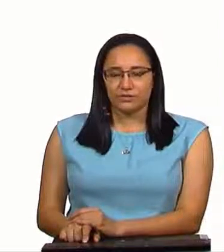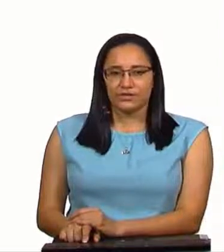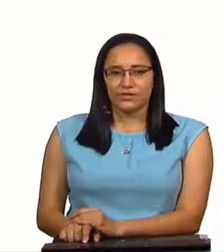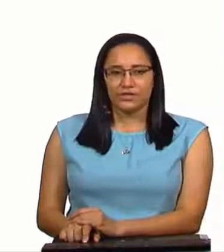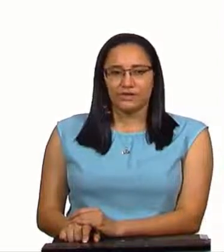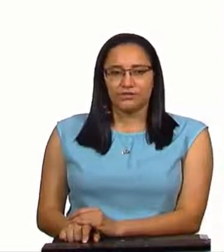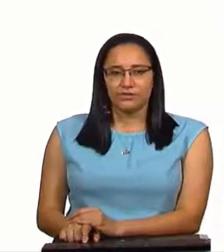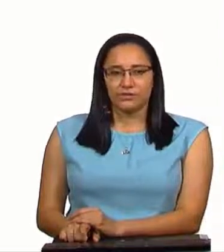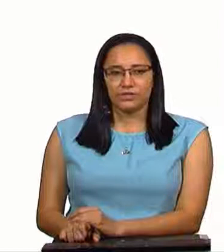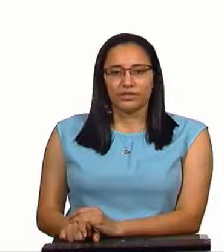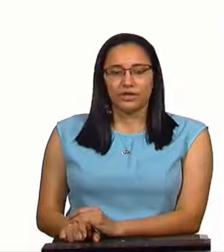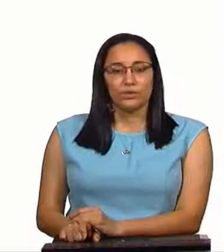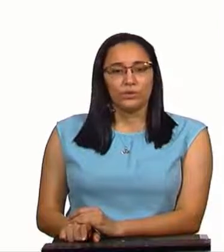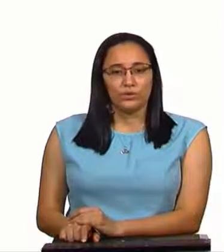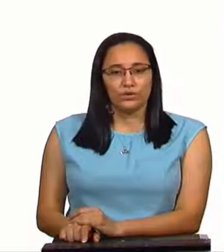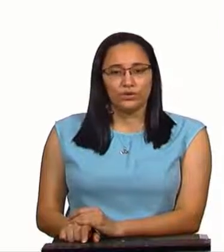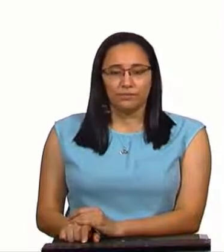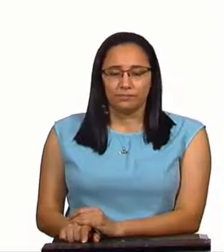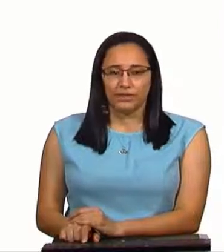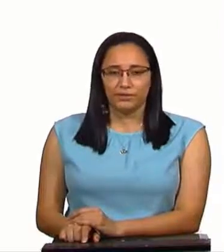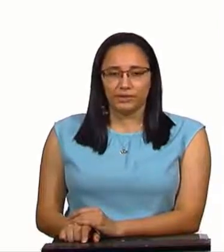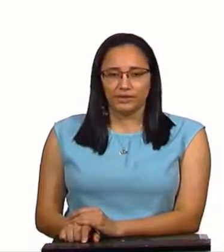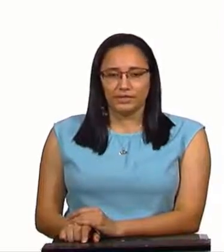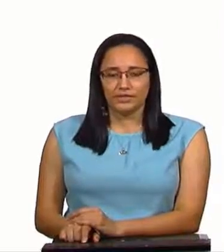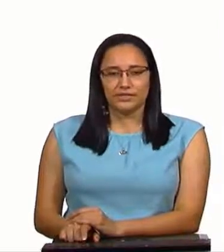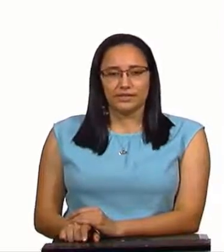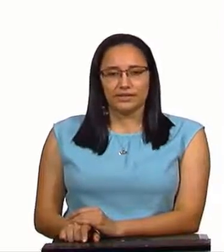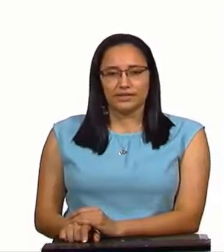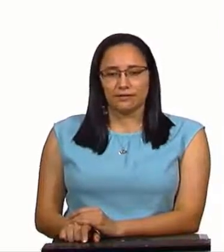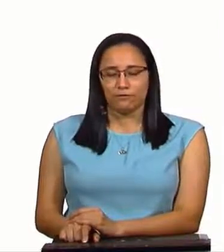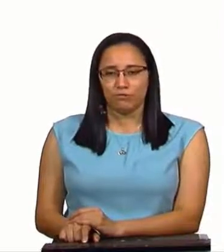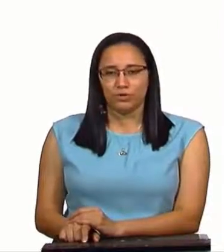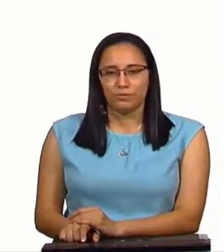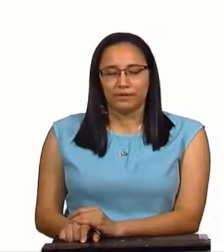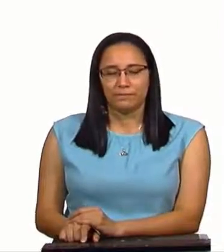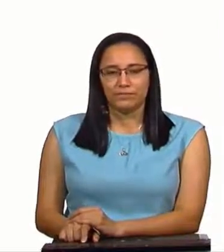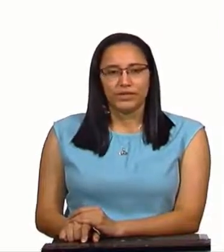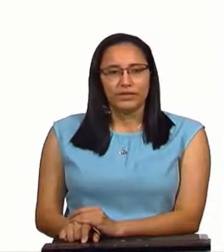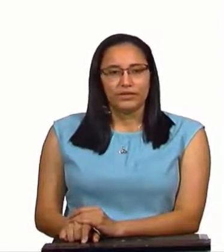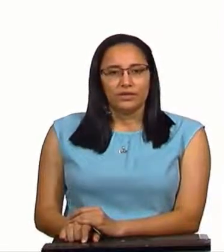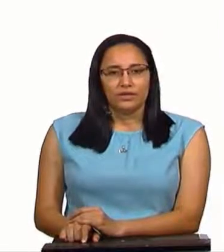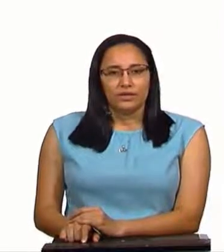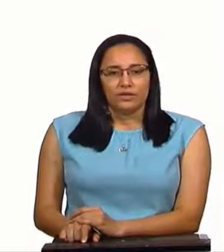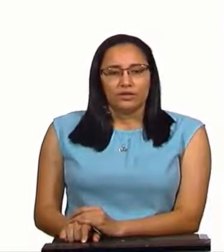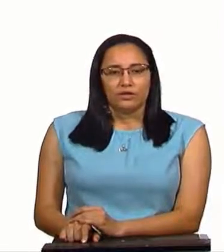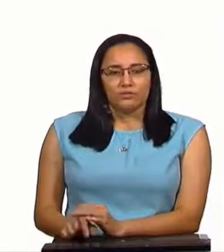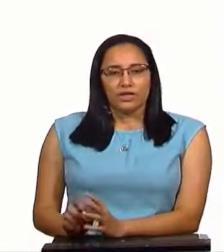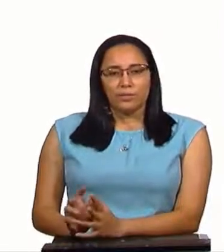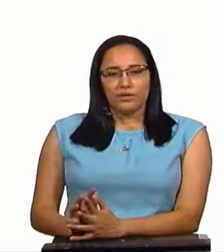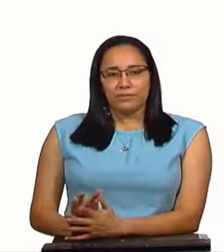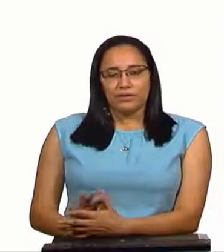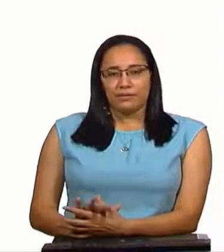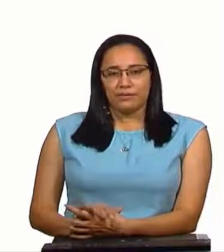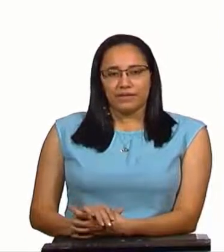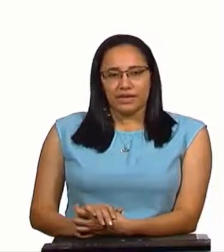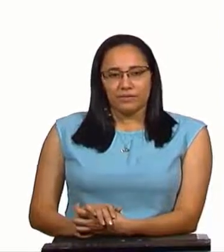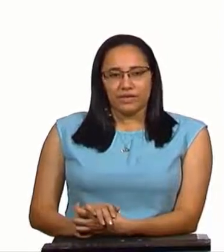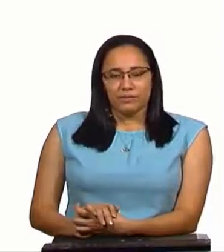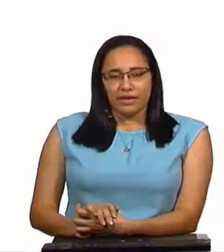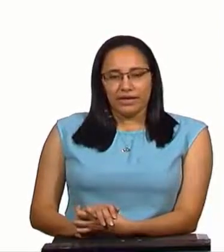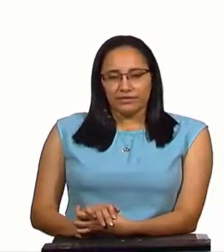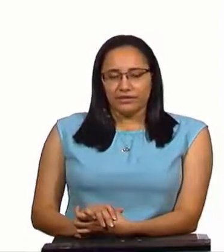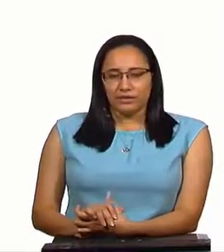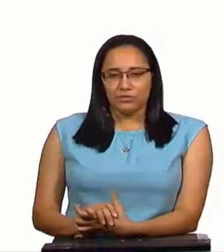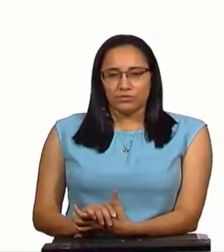rich. ¿Cuál sería la forma correcta? Would be rich. Él sería rico. Muy bien. Como ustedes pueden ver en la pantalla, hay